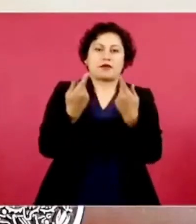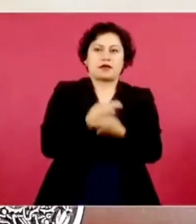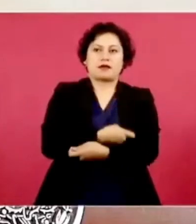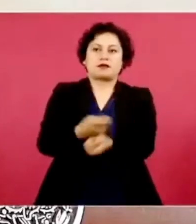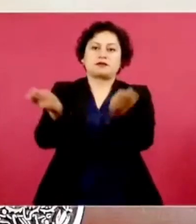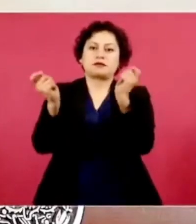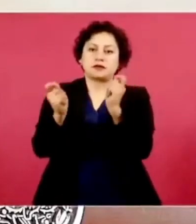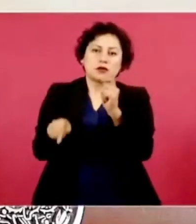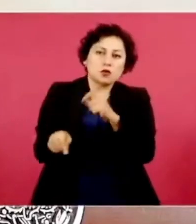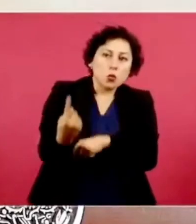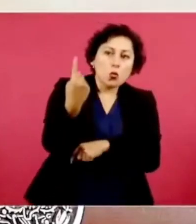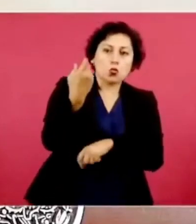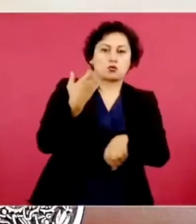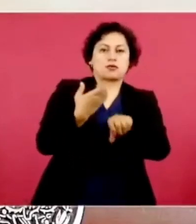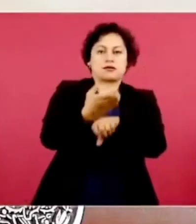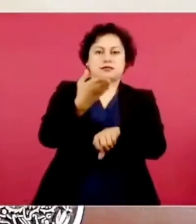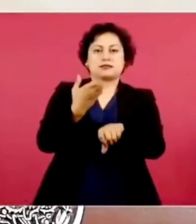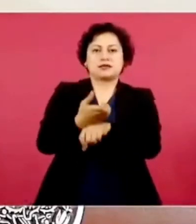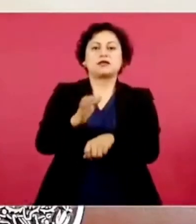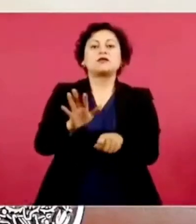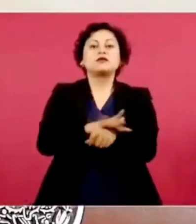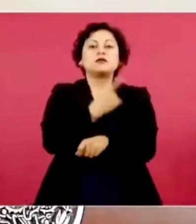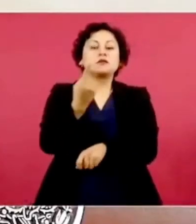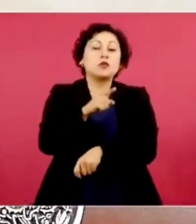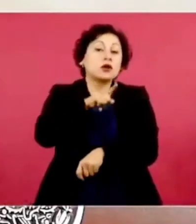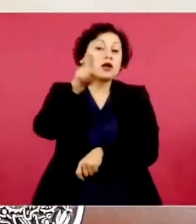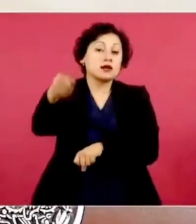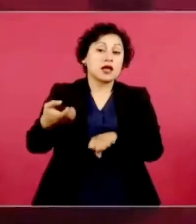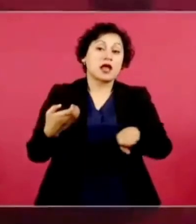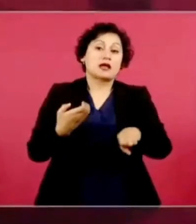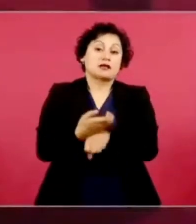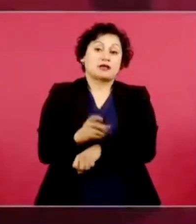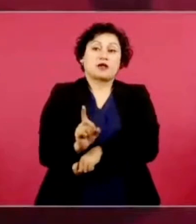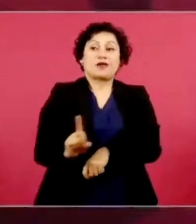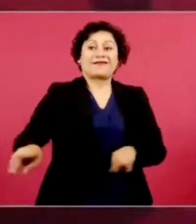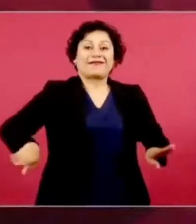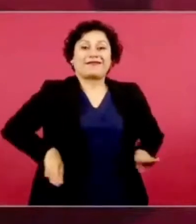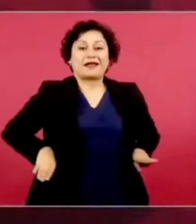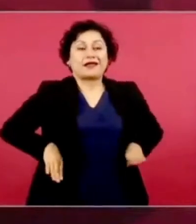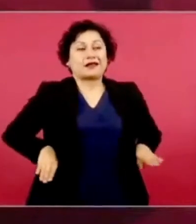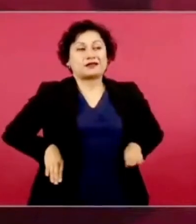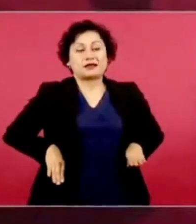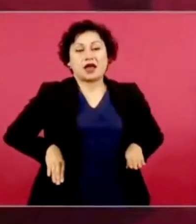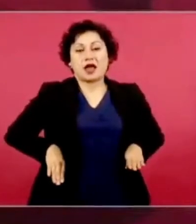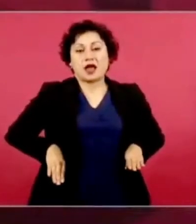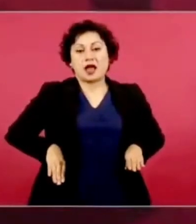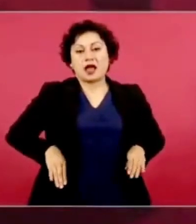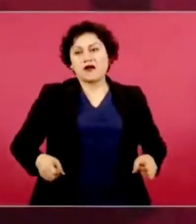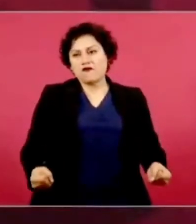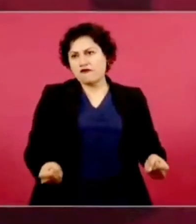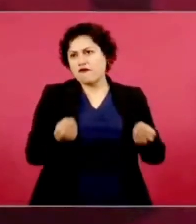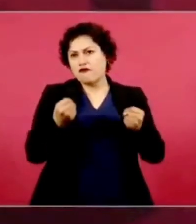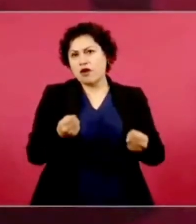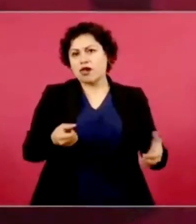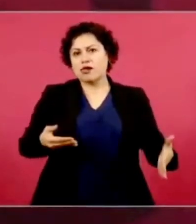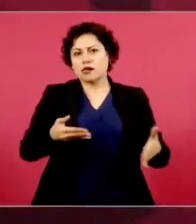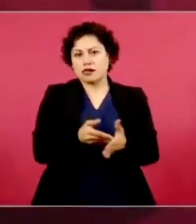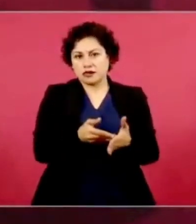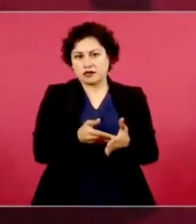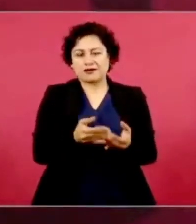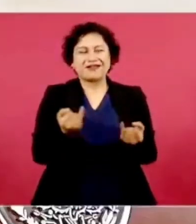derecha, el conservadurismo aquí, se opuso. ¿Cómo se opuso en los años